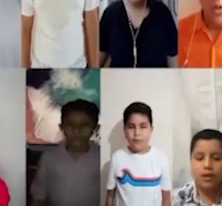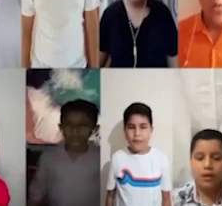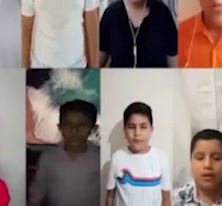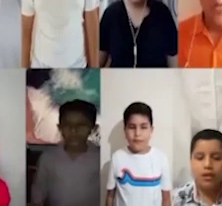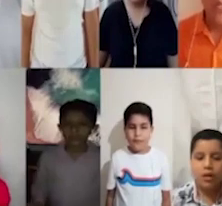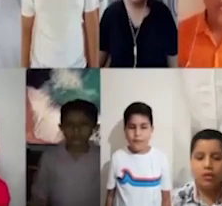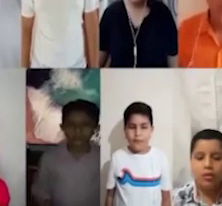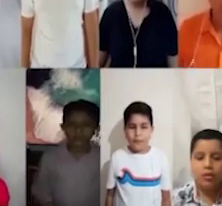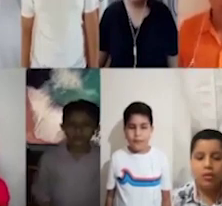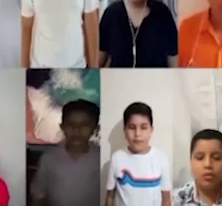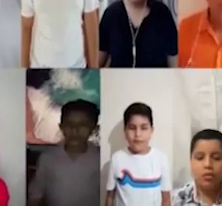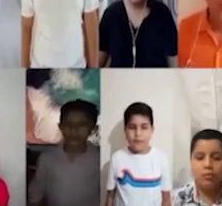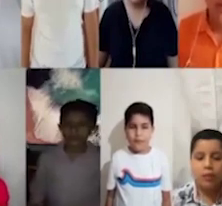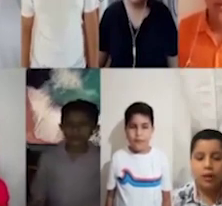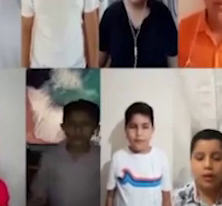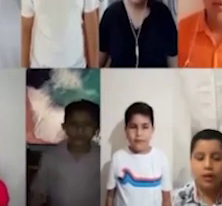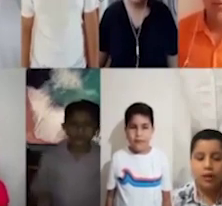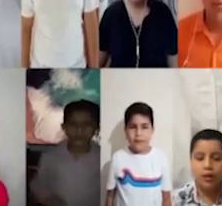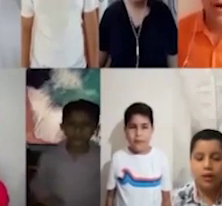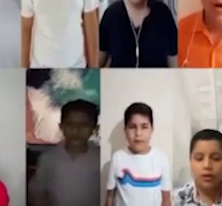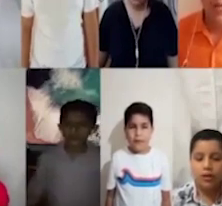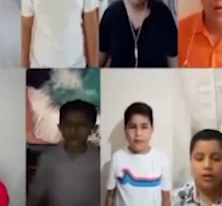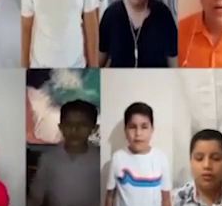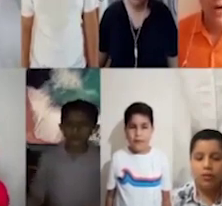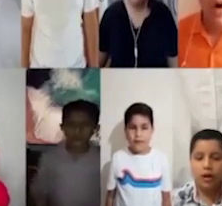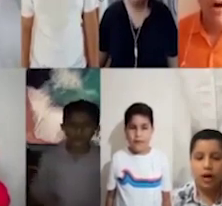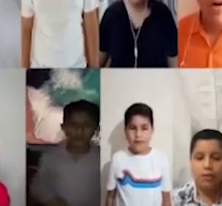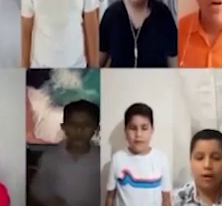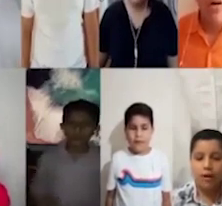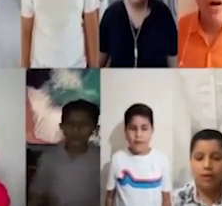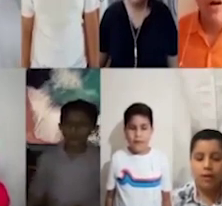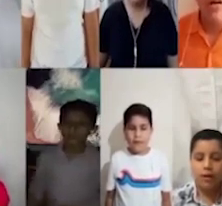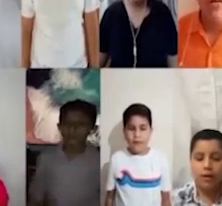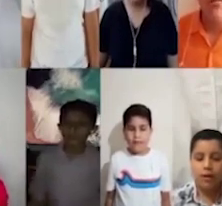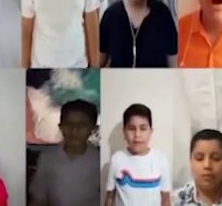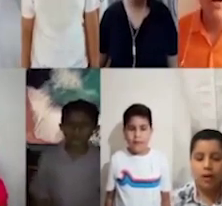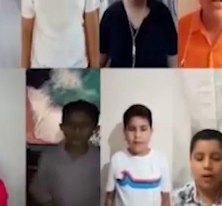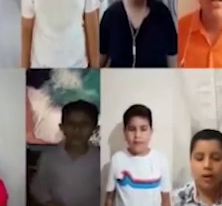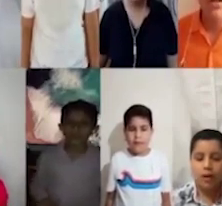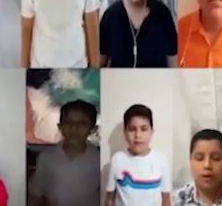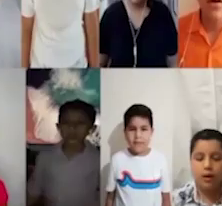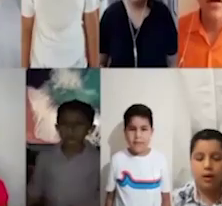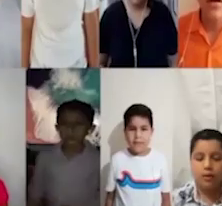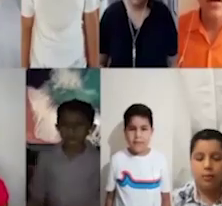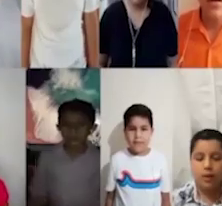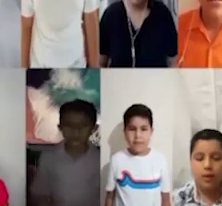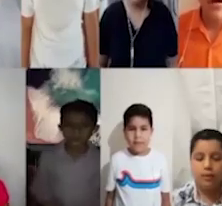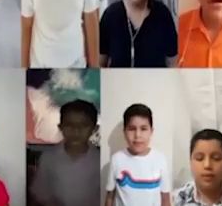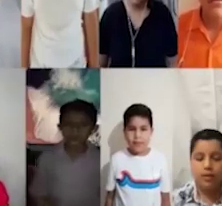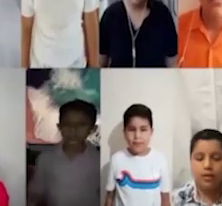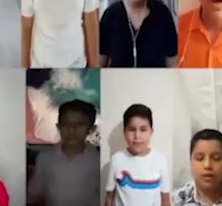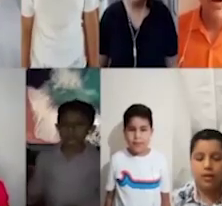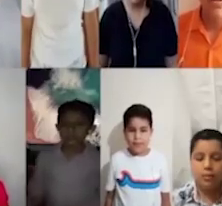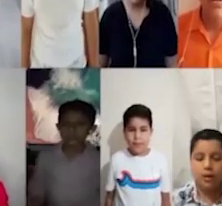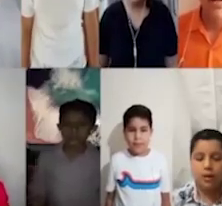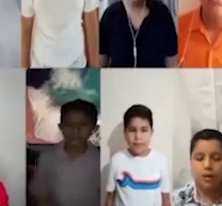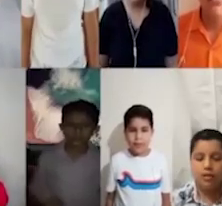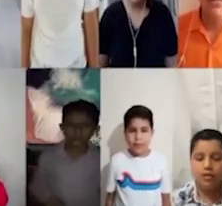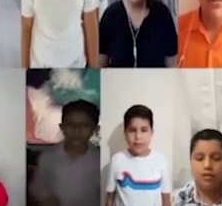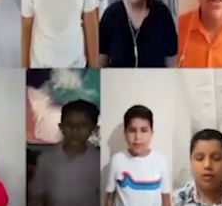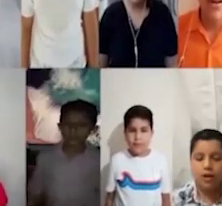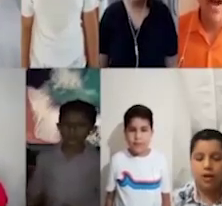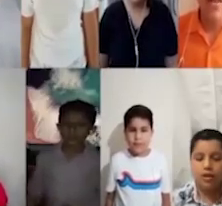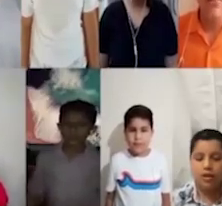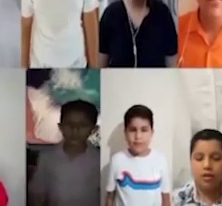La negrita cucurumbe se fue a bañar para ver si las